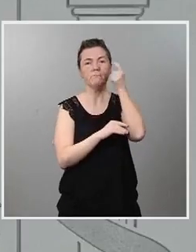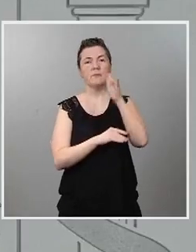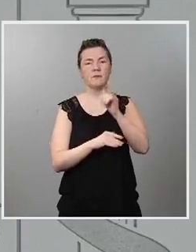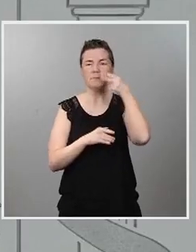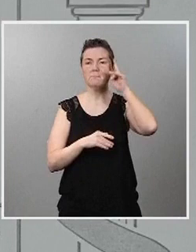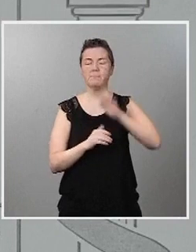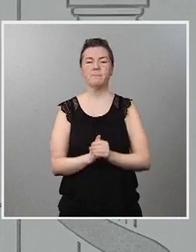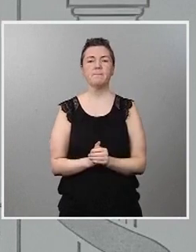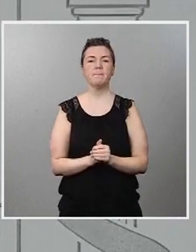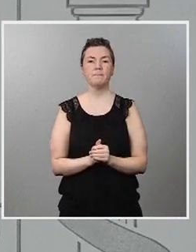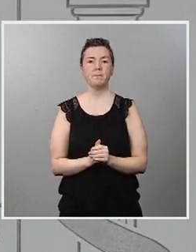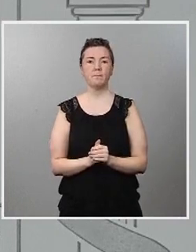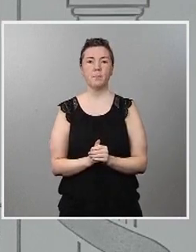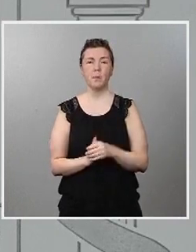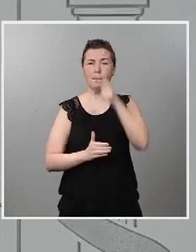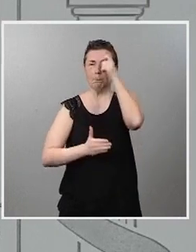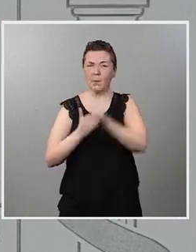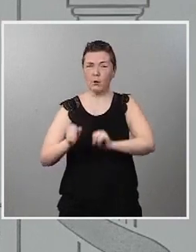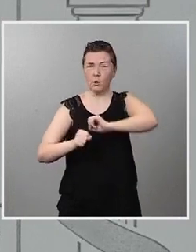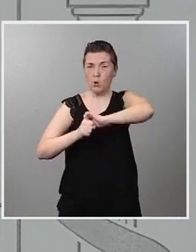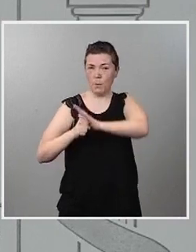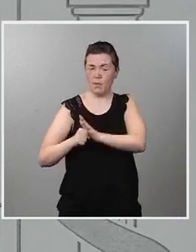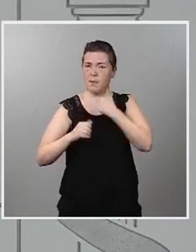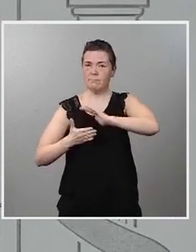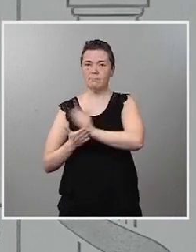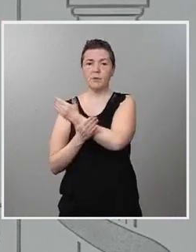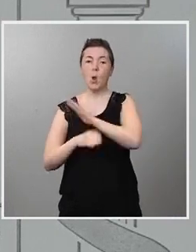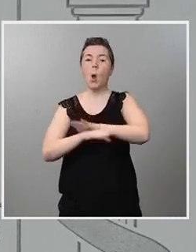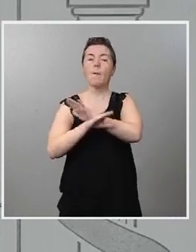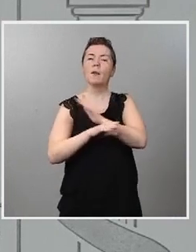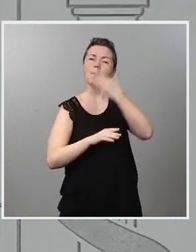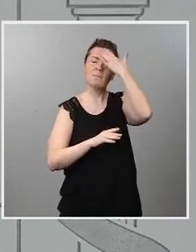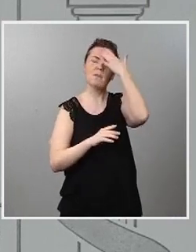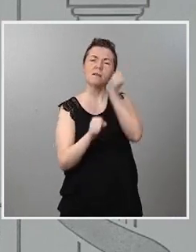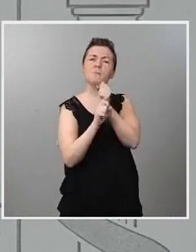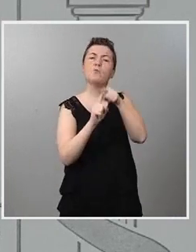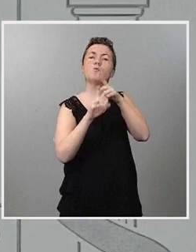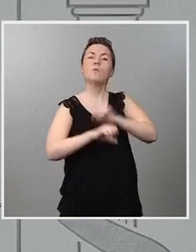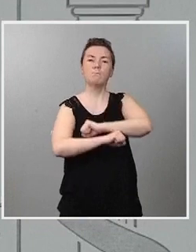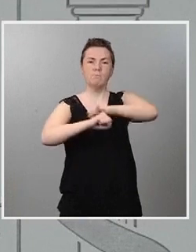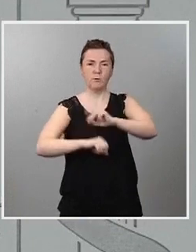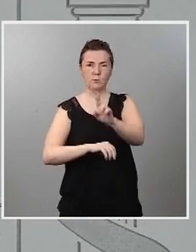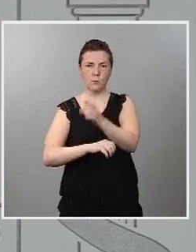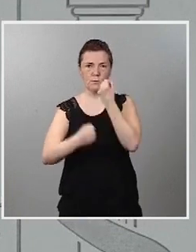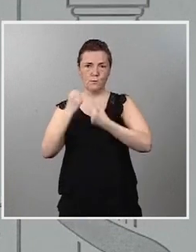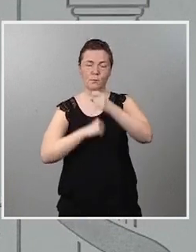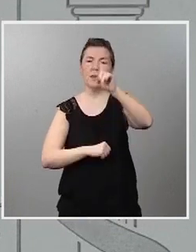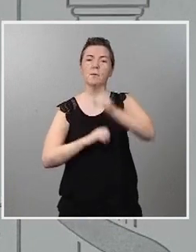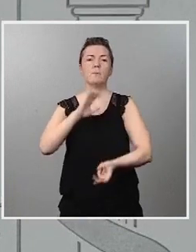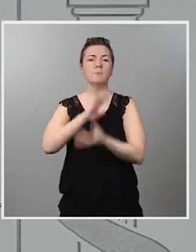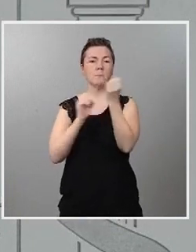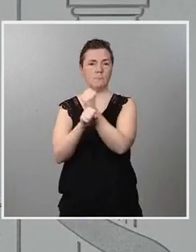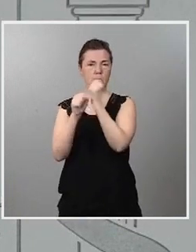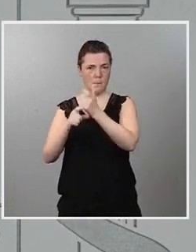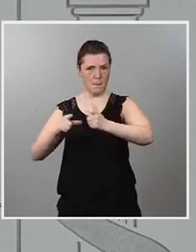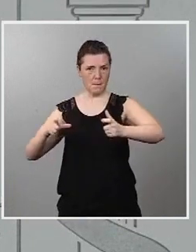superado lo más duro de la pandemia nuevo gobierno tendrá como principal tarea consolidar la recuperación económica y también la creación de empleo y sin duda